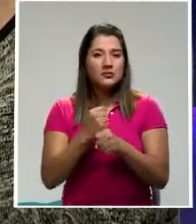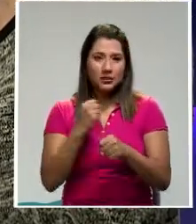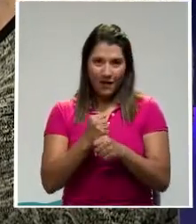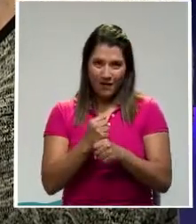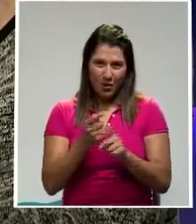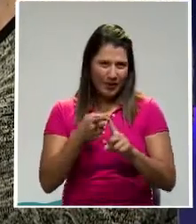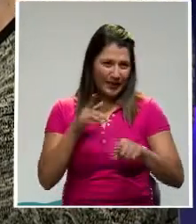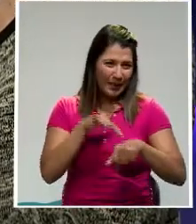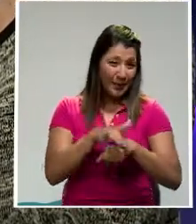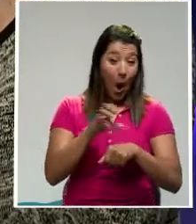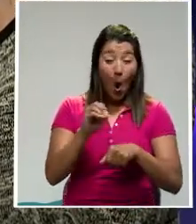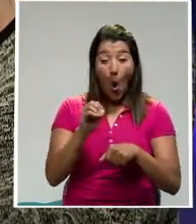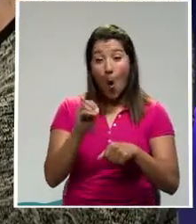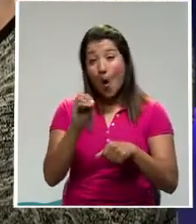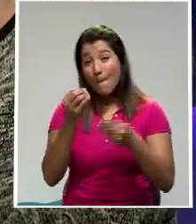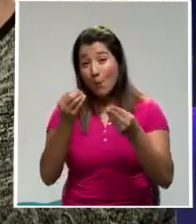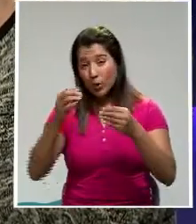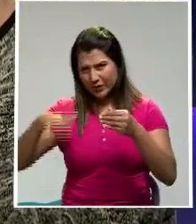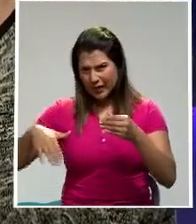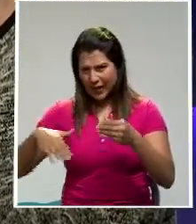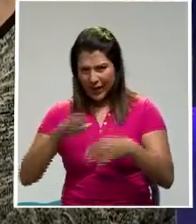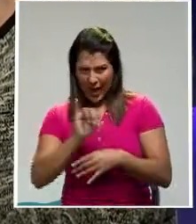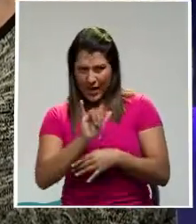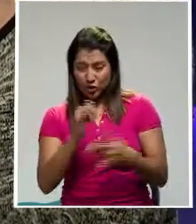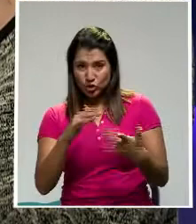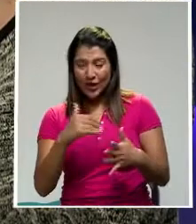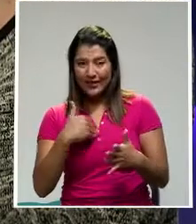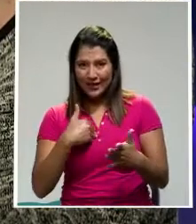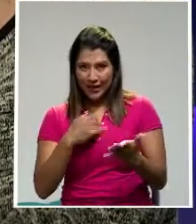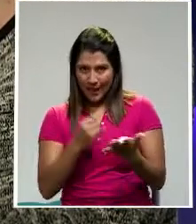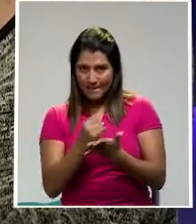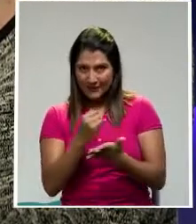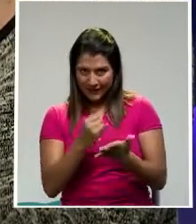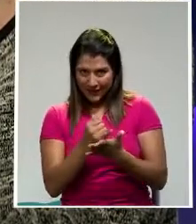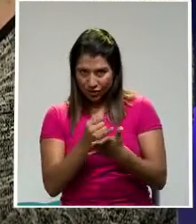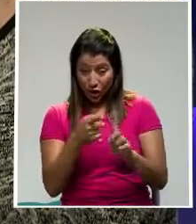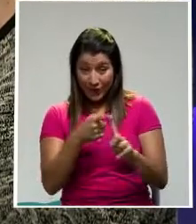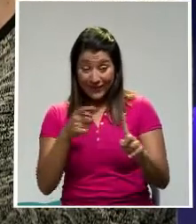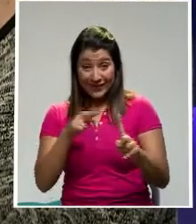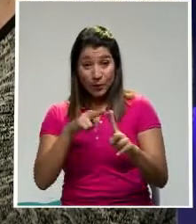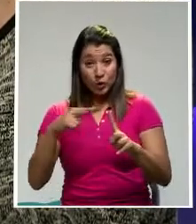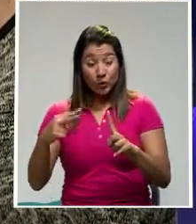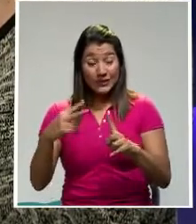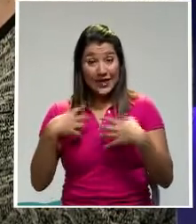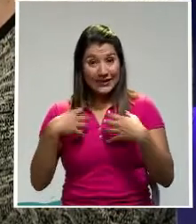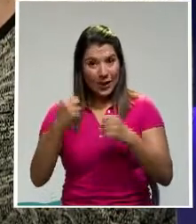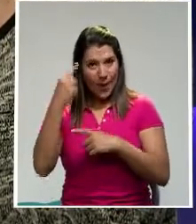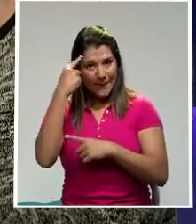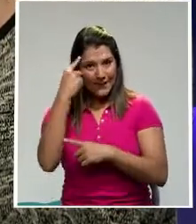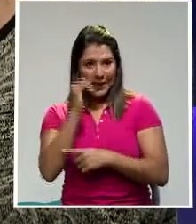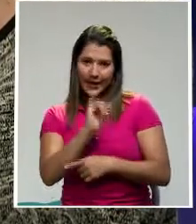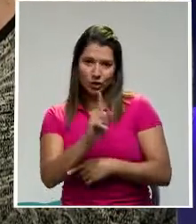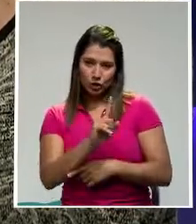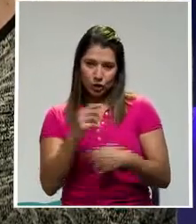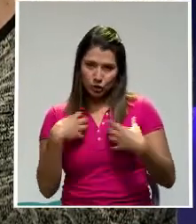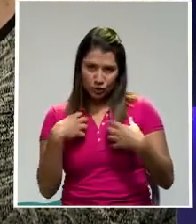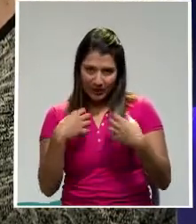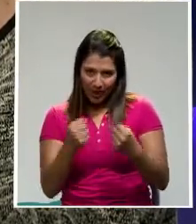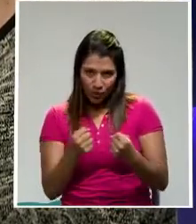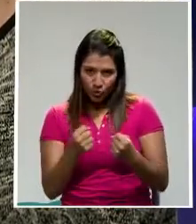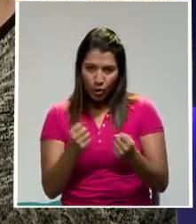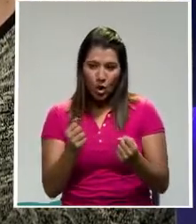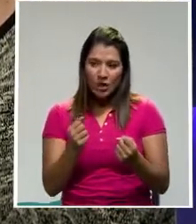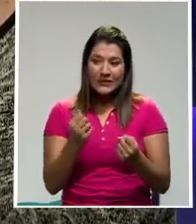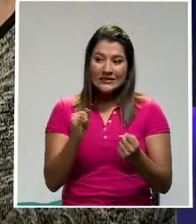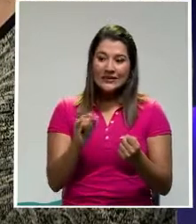Esto ya está estudiado desde el punto de vista de la salud mental, no es sano que no haya un